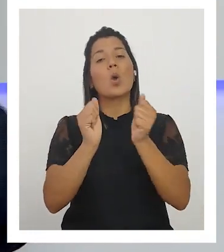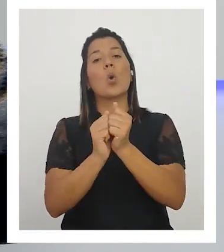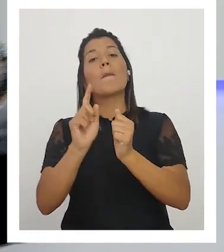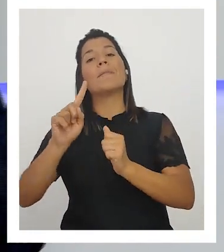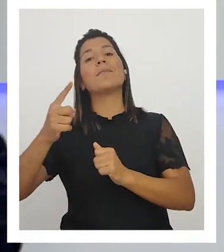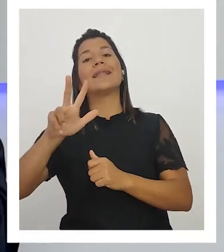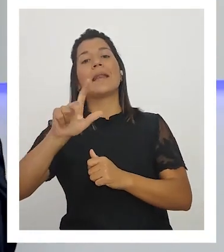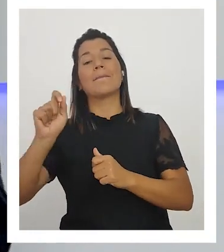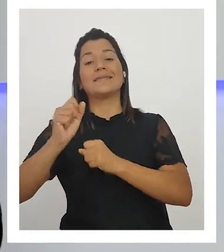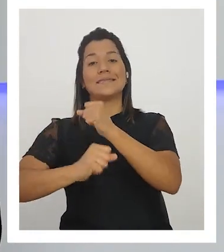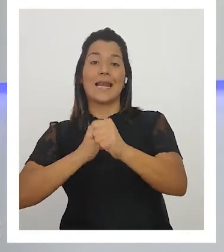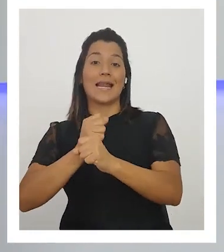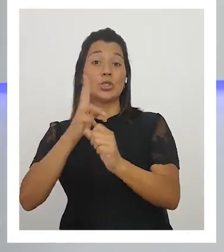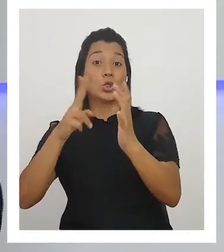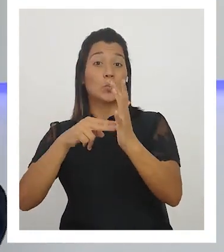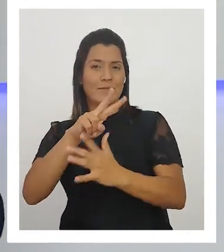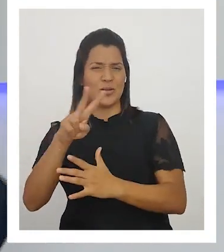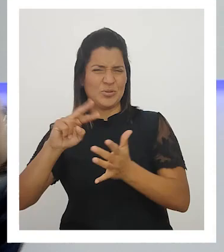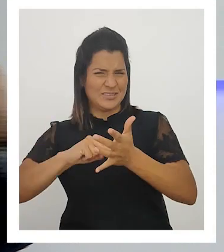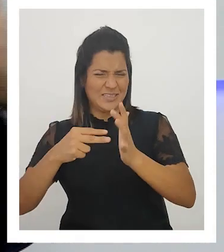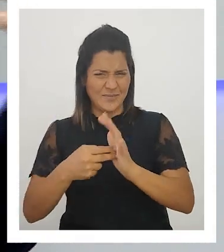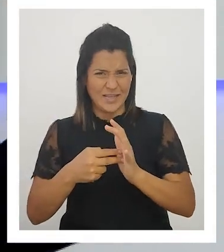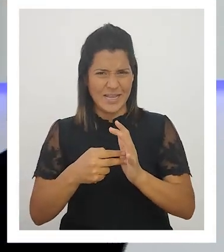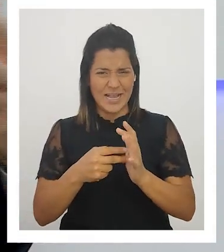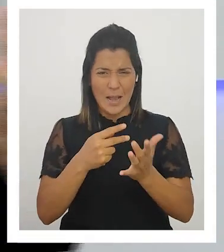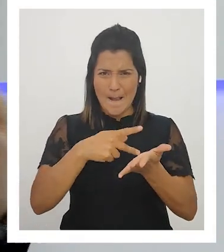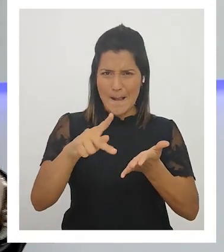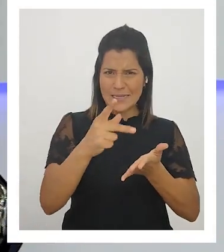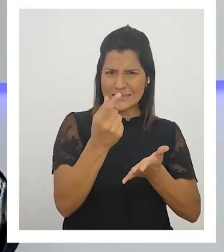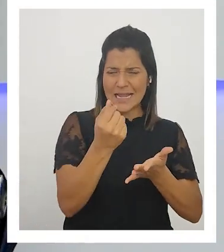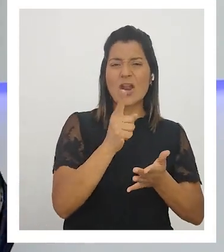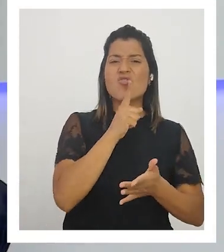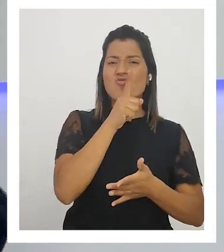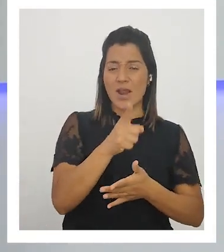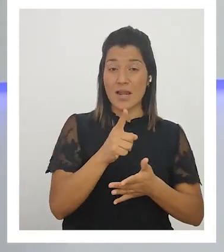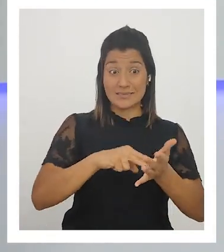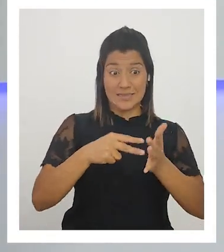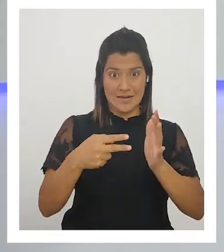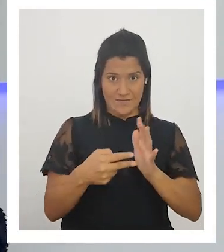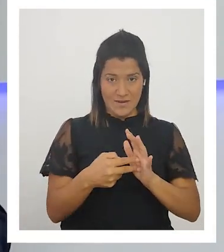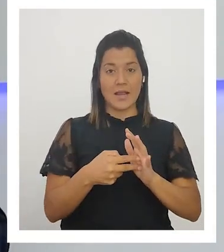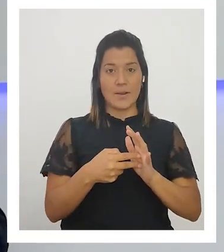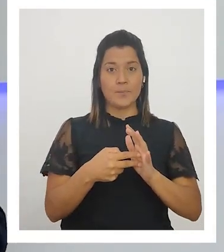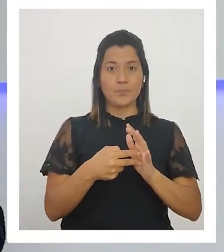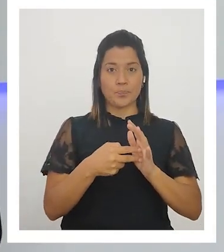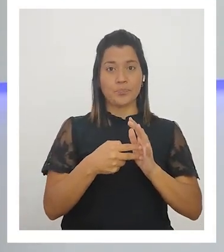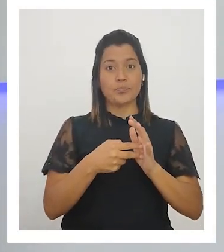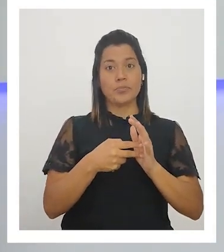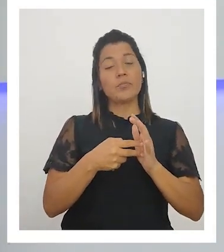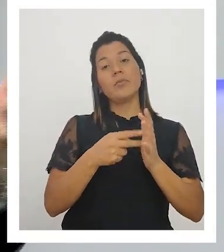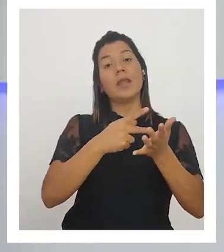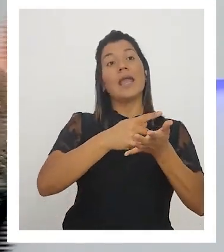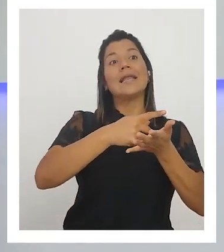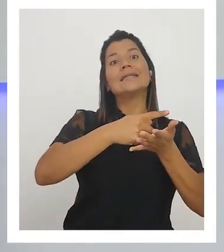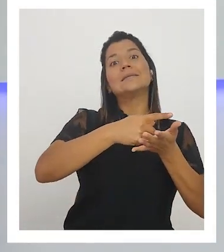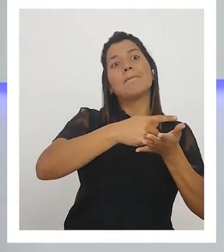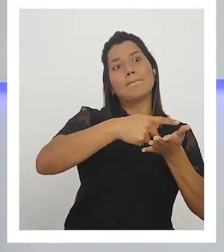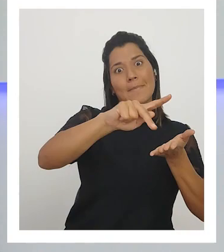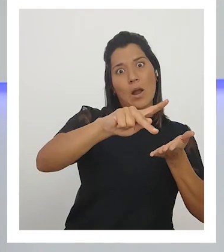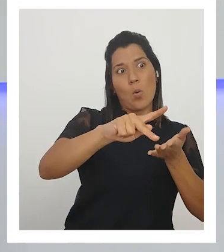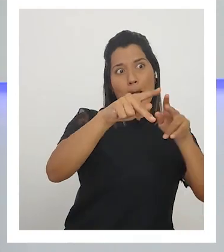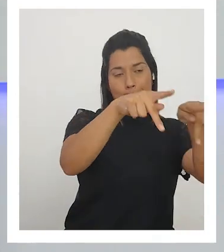2022. ¿Qué es el salario real? Es el salario que reciben las personas descontado por la inflación. O